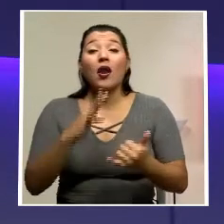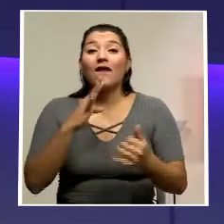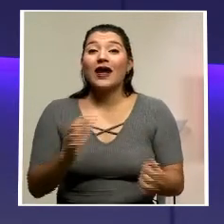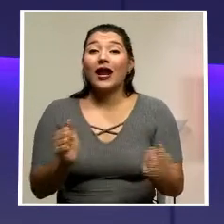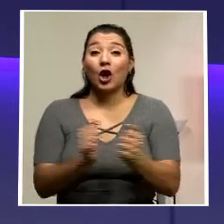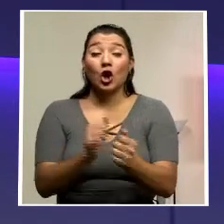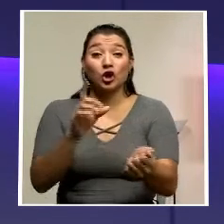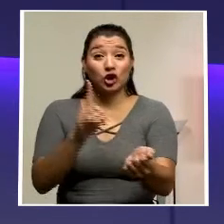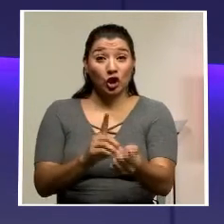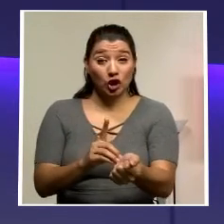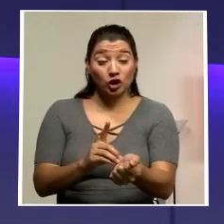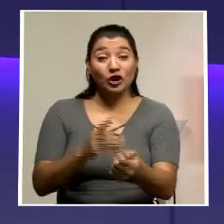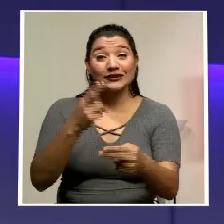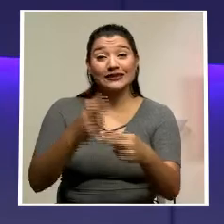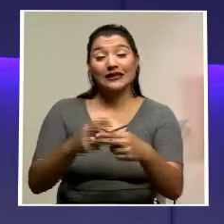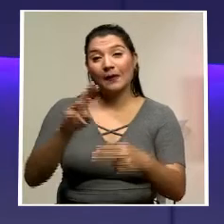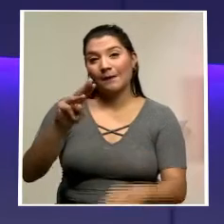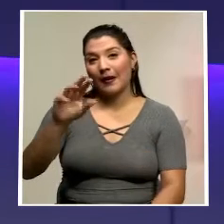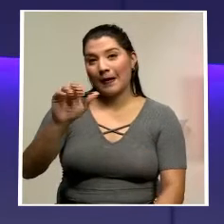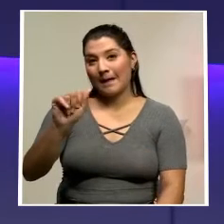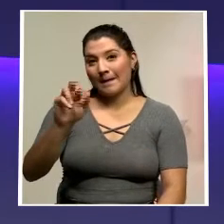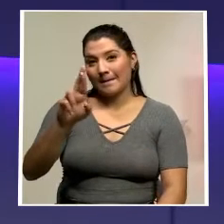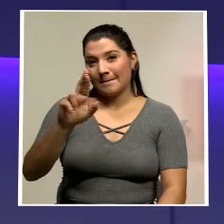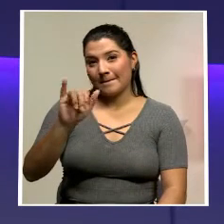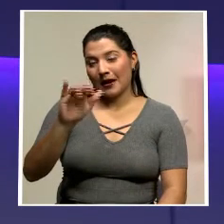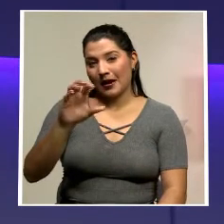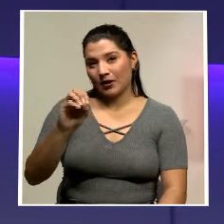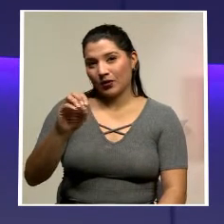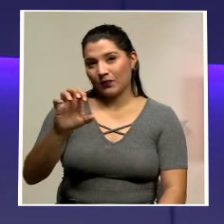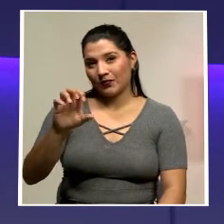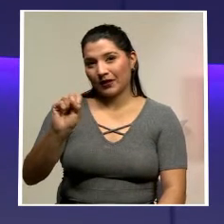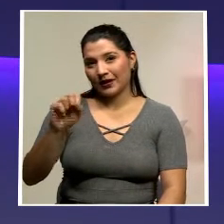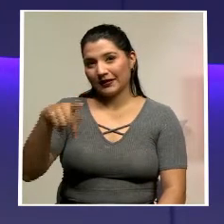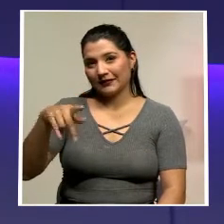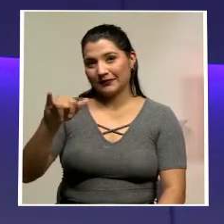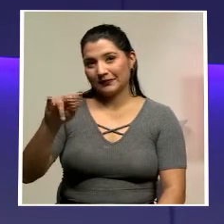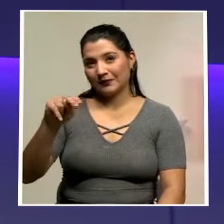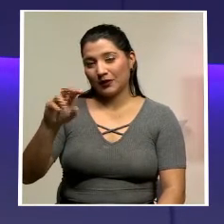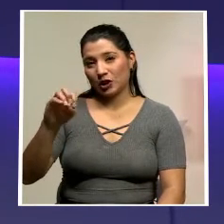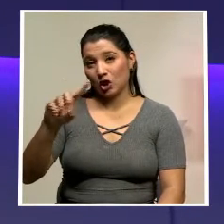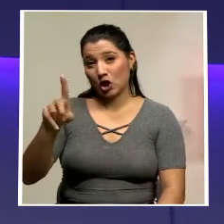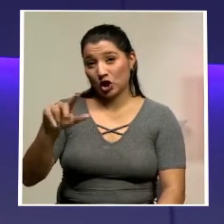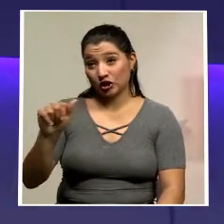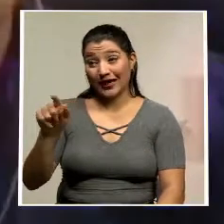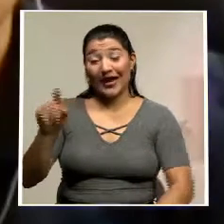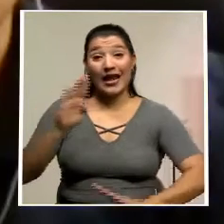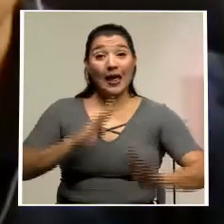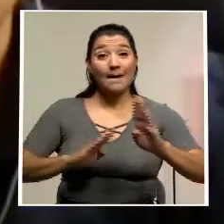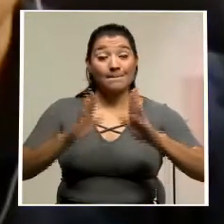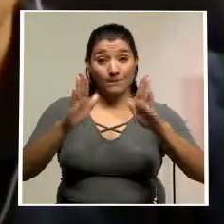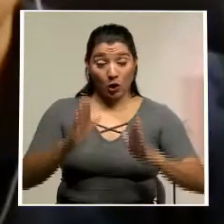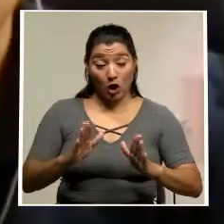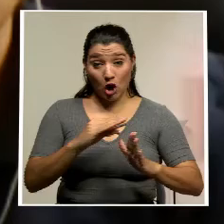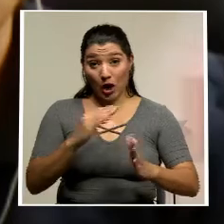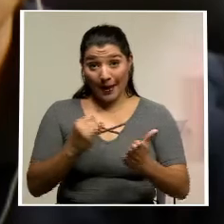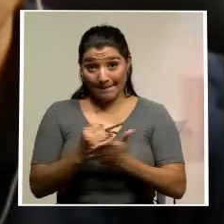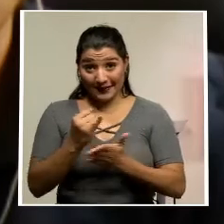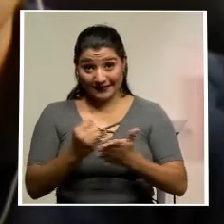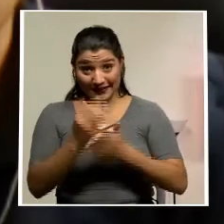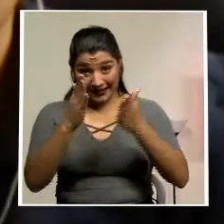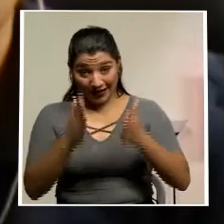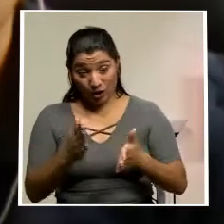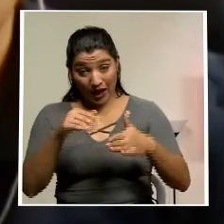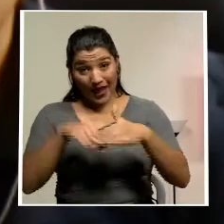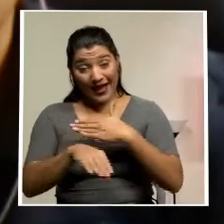el doctor Mario Espirosa Mendiola, biólogo e investigador del CIMAR. Buenas noches, doctor